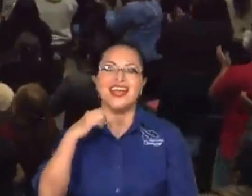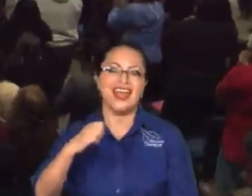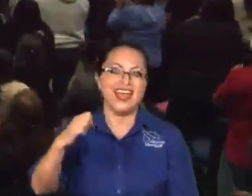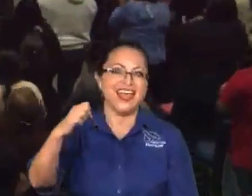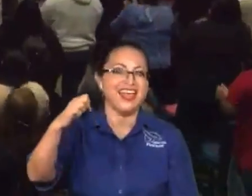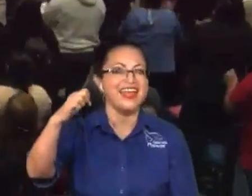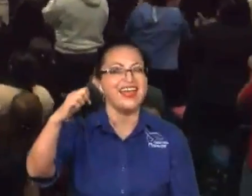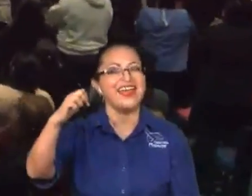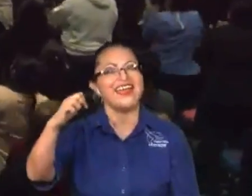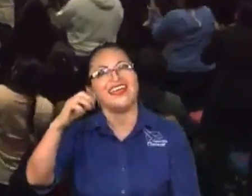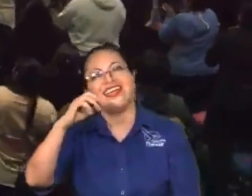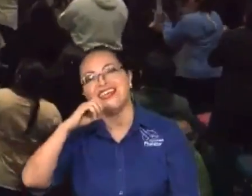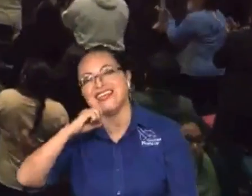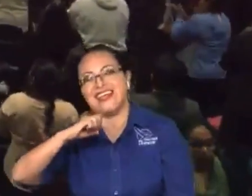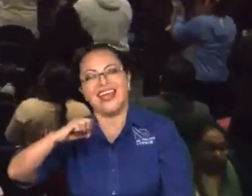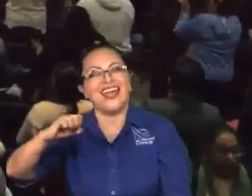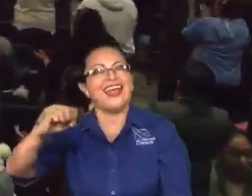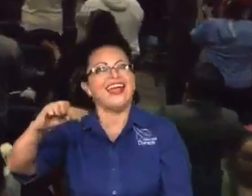Todo su pueblo